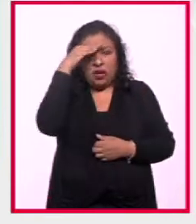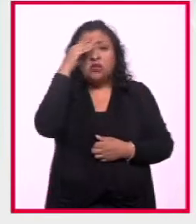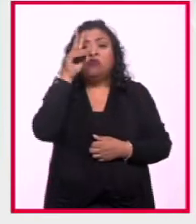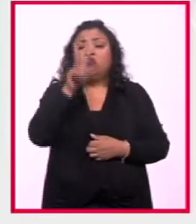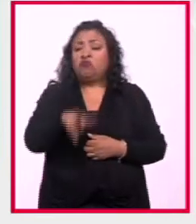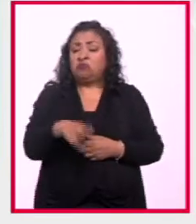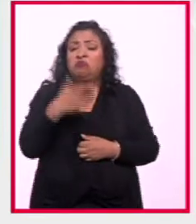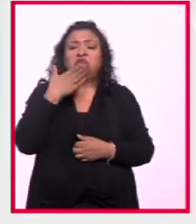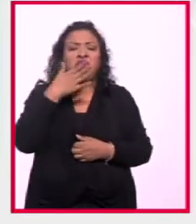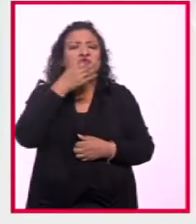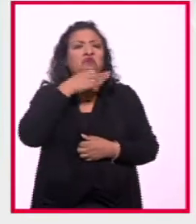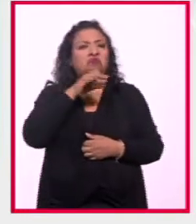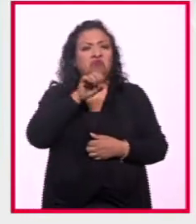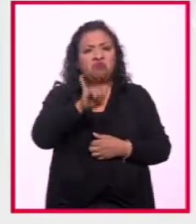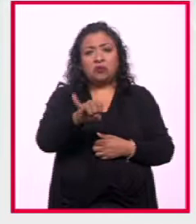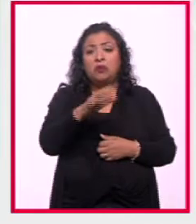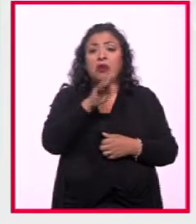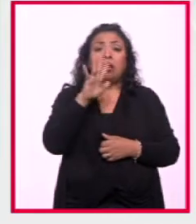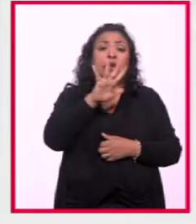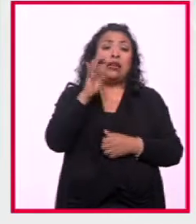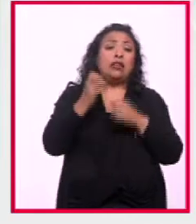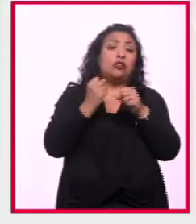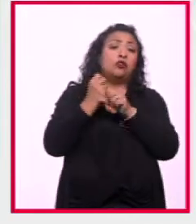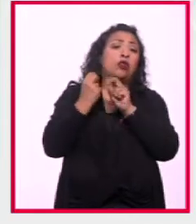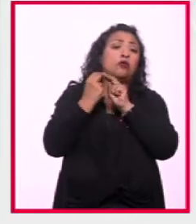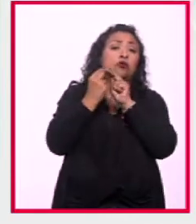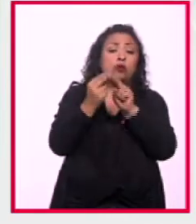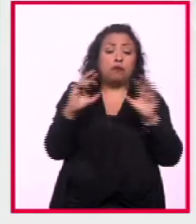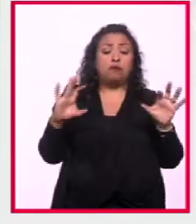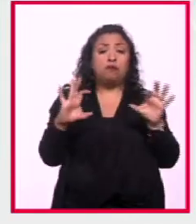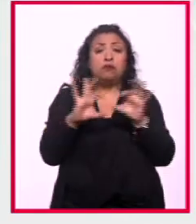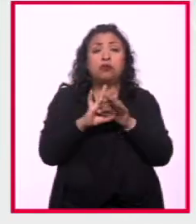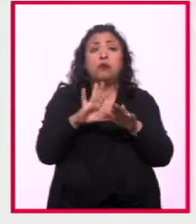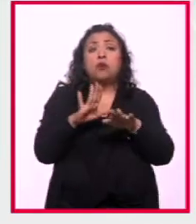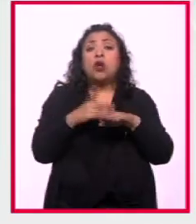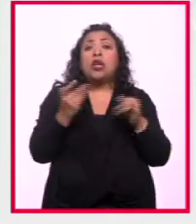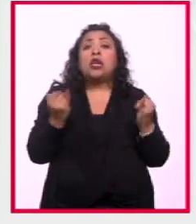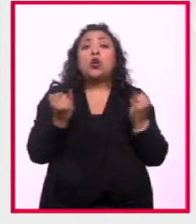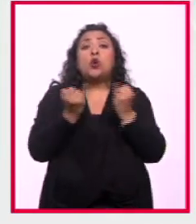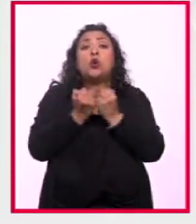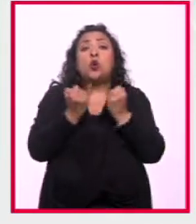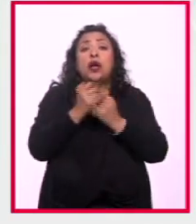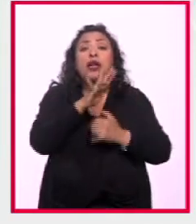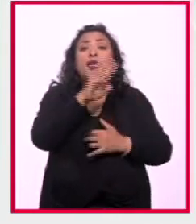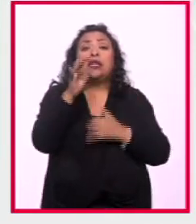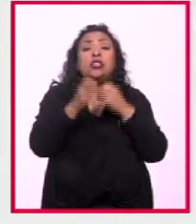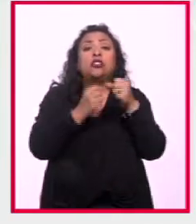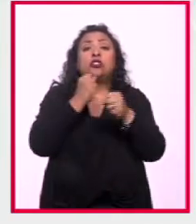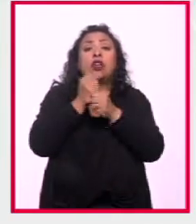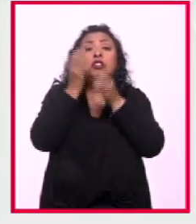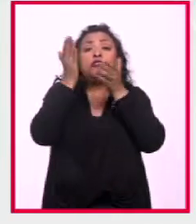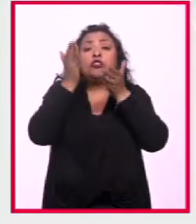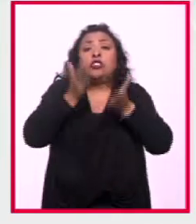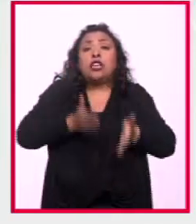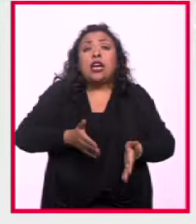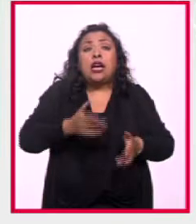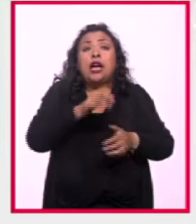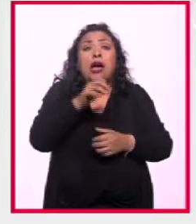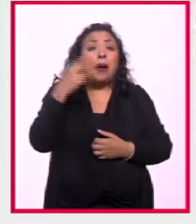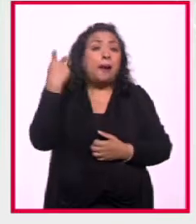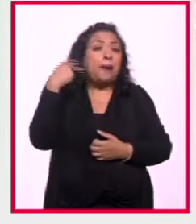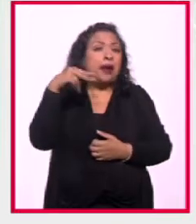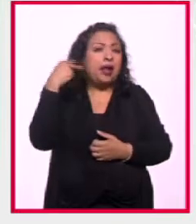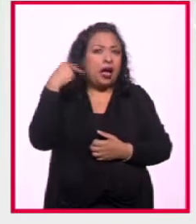celebrar estos 500 años que más nos vinculan porque son también los 500 años de la llegada a veracruz